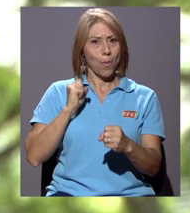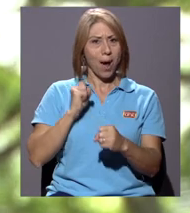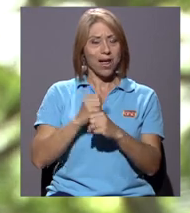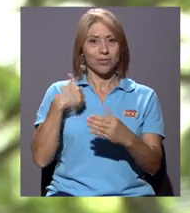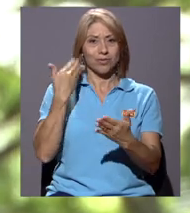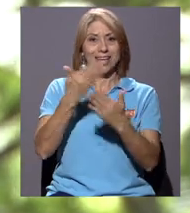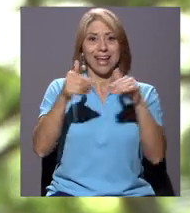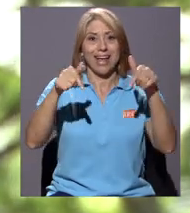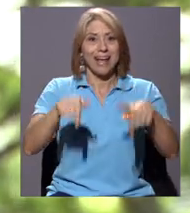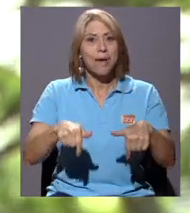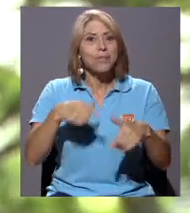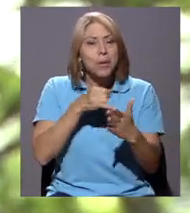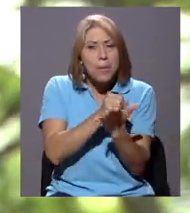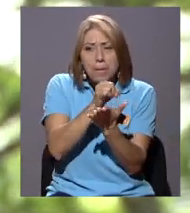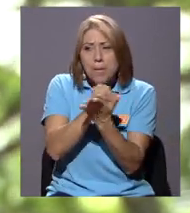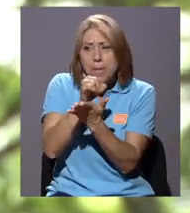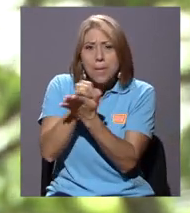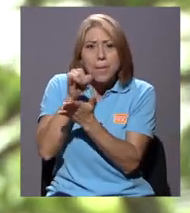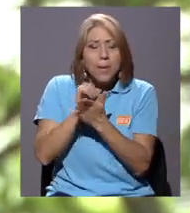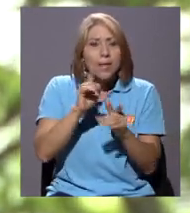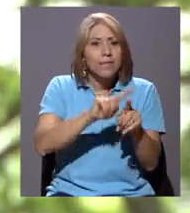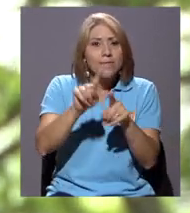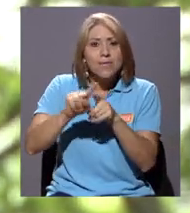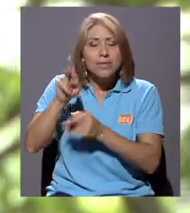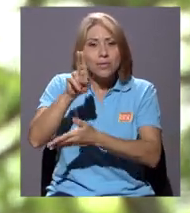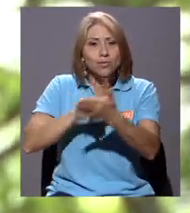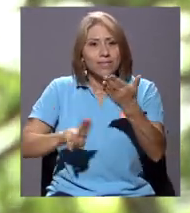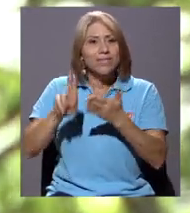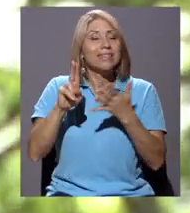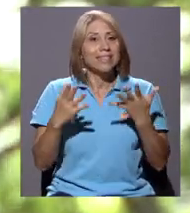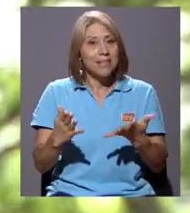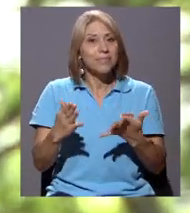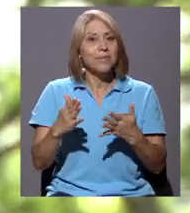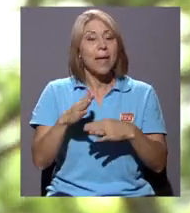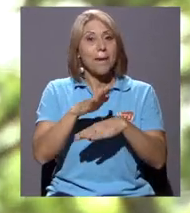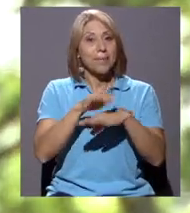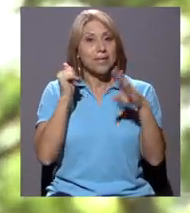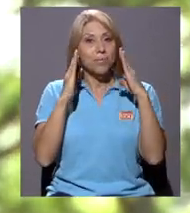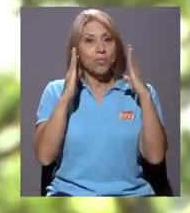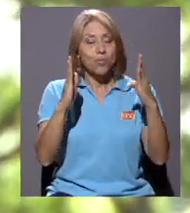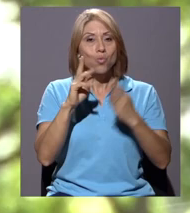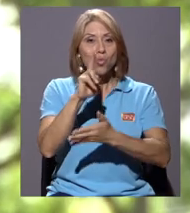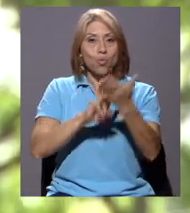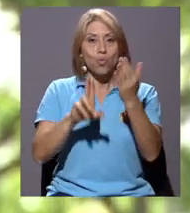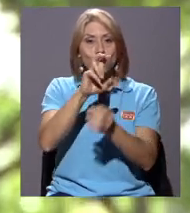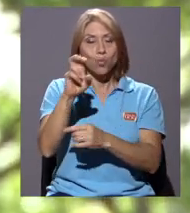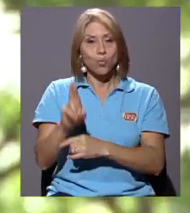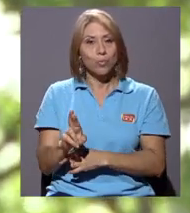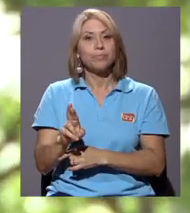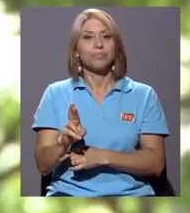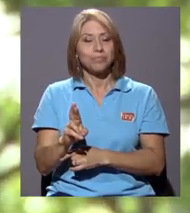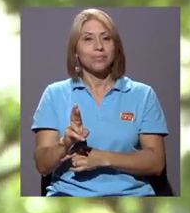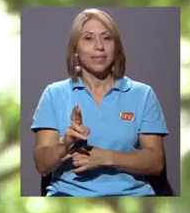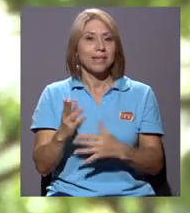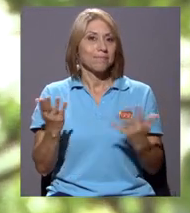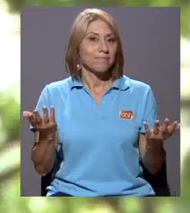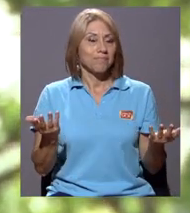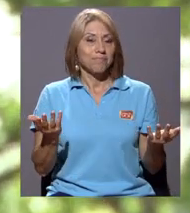llegué acá empecé a averiguar sobre UUS porque ya casi entraba y me llamó la atención la Universidad de Costa Rica y no